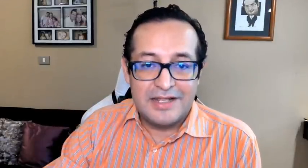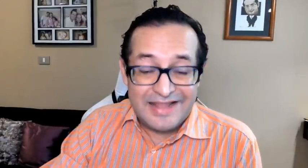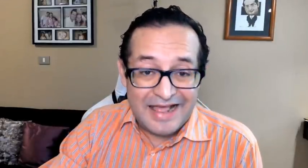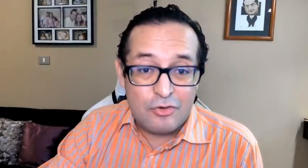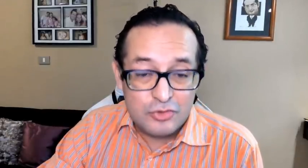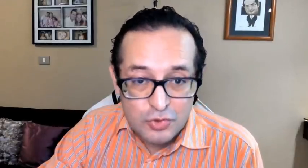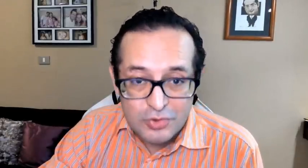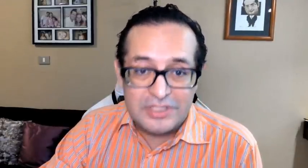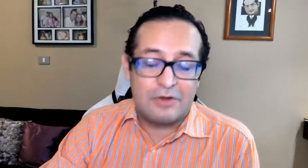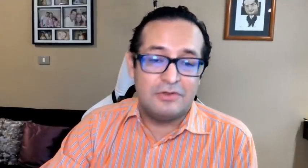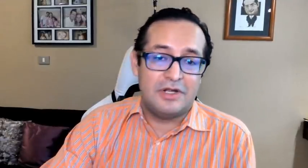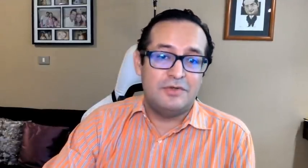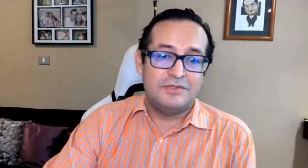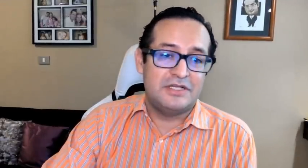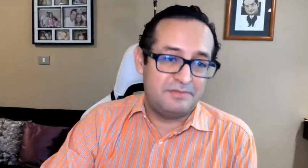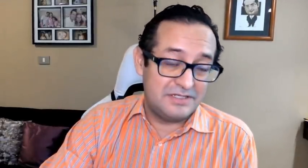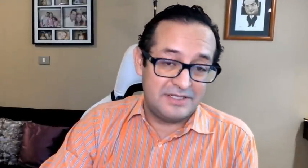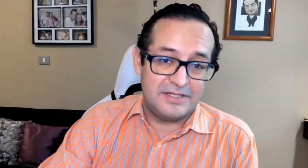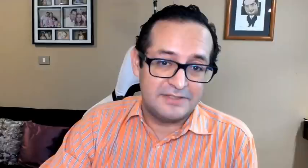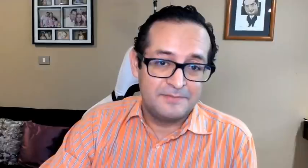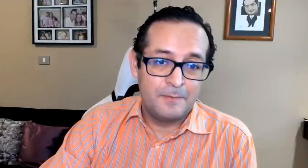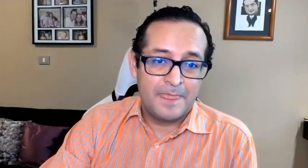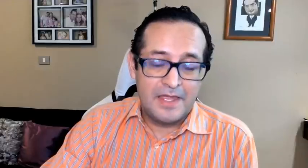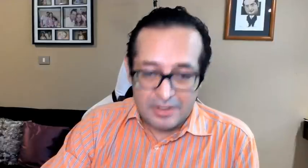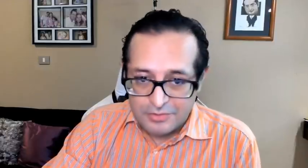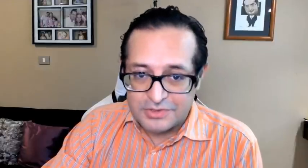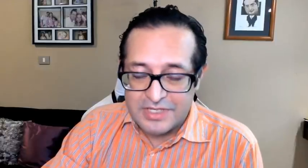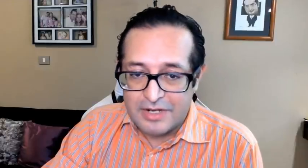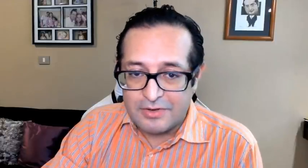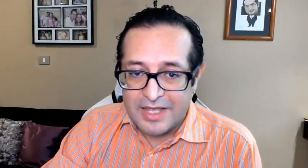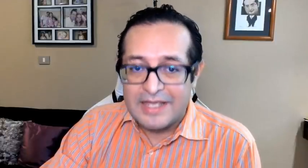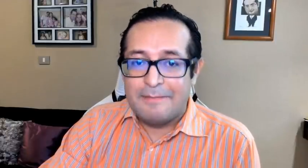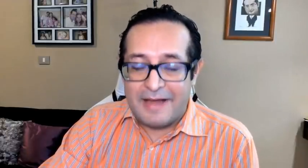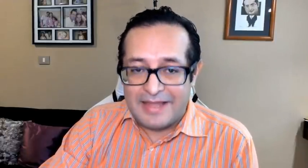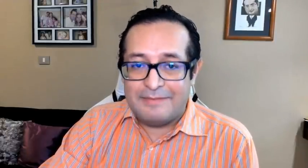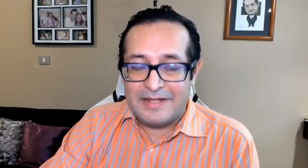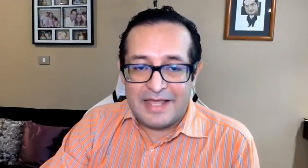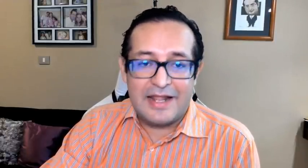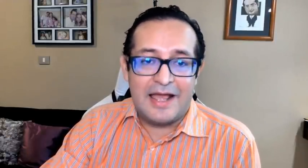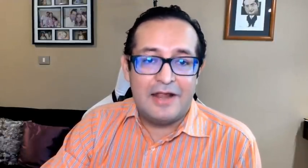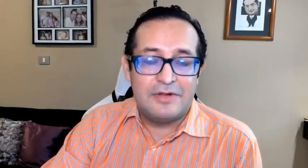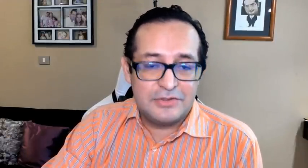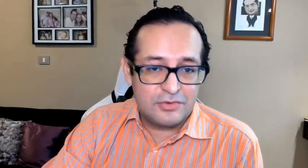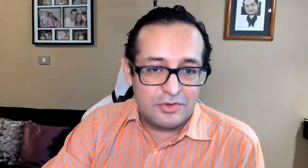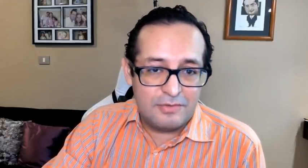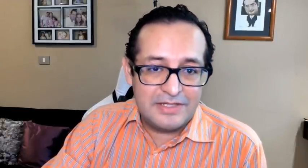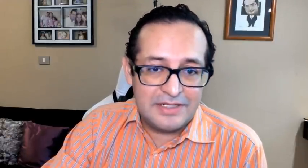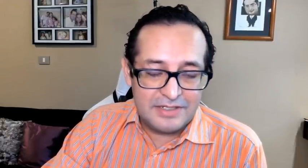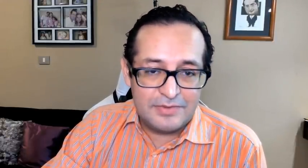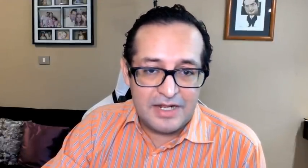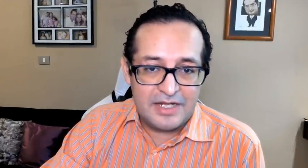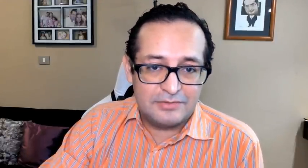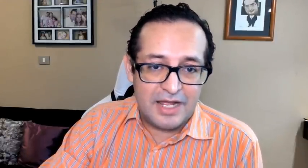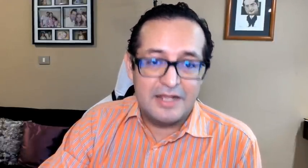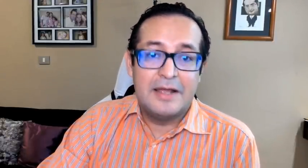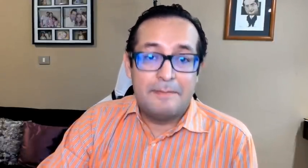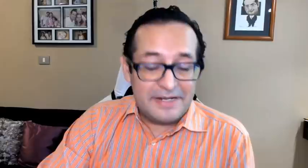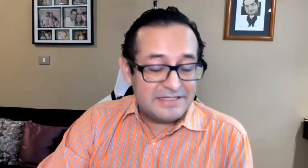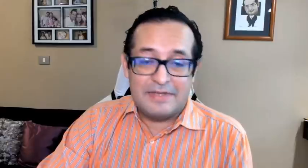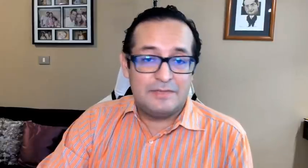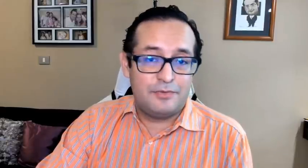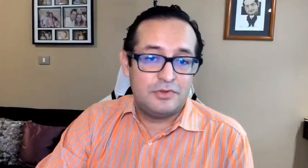de la consulta contra juicios expresidentes e incluso señaló que va a demandar a lorenzo córdova mente el tribunal electoral